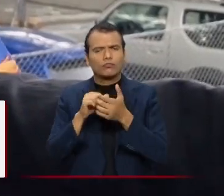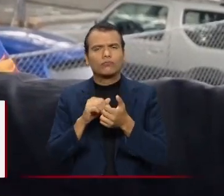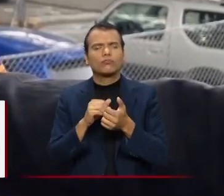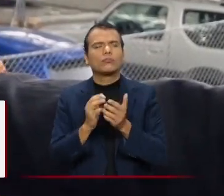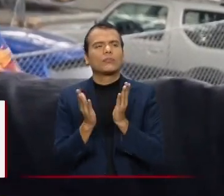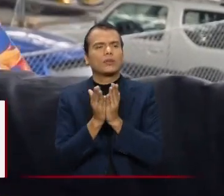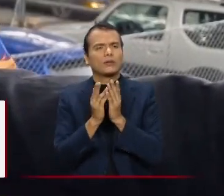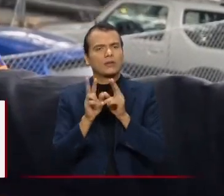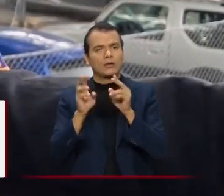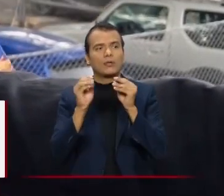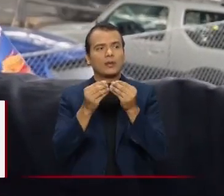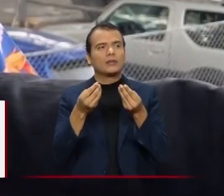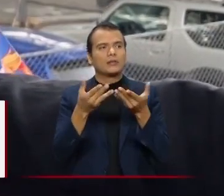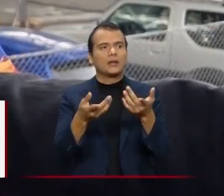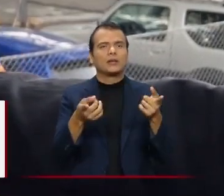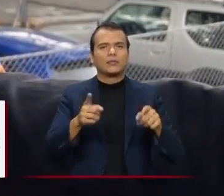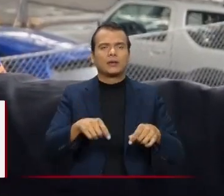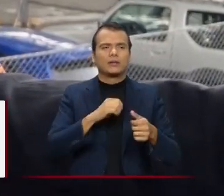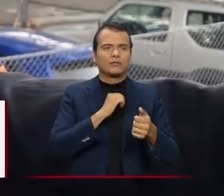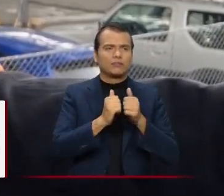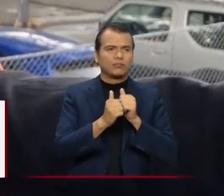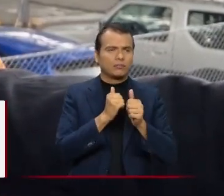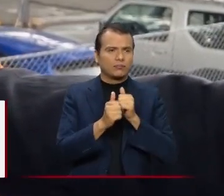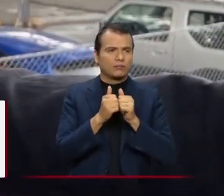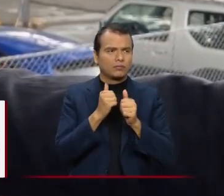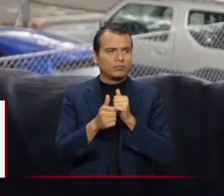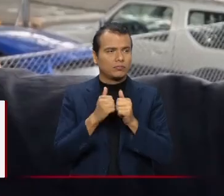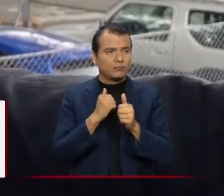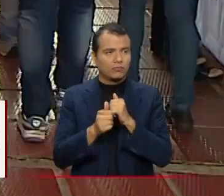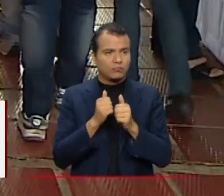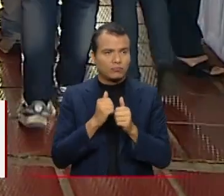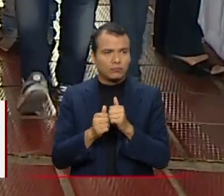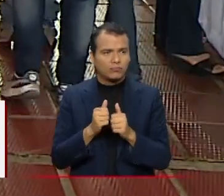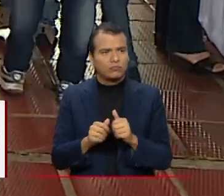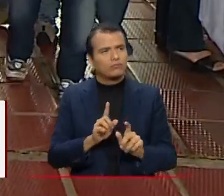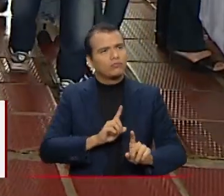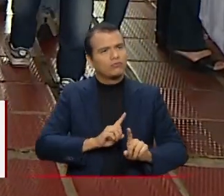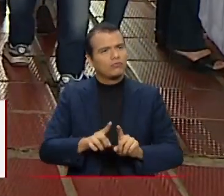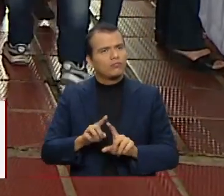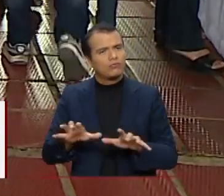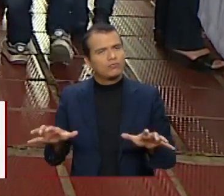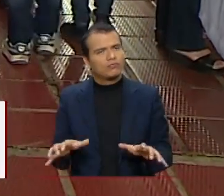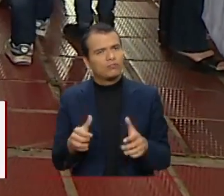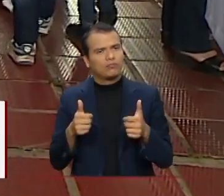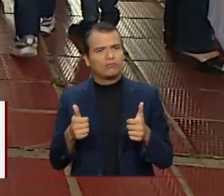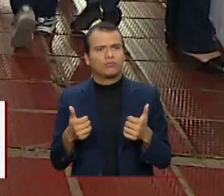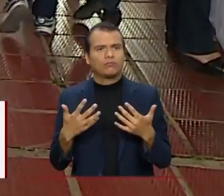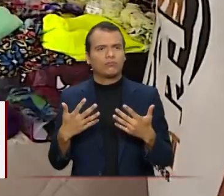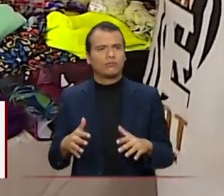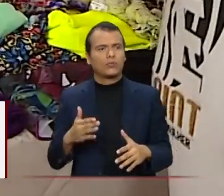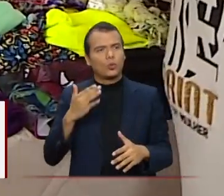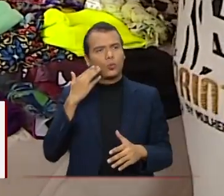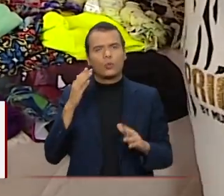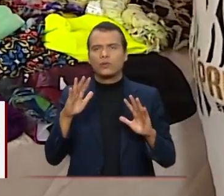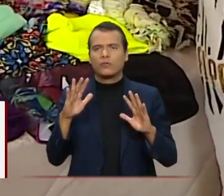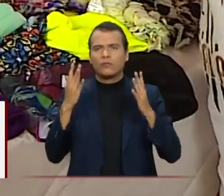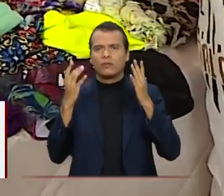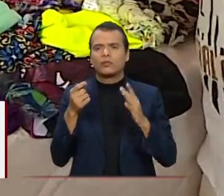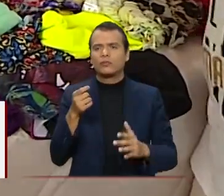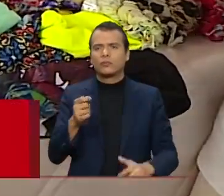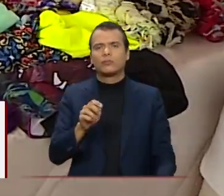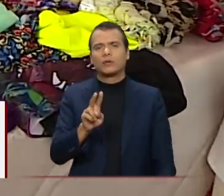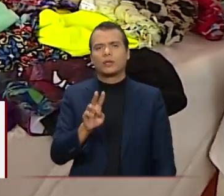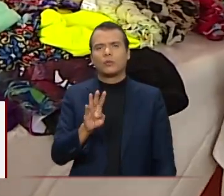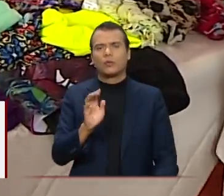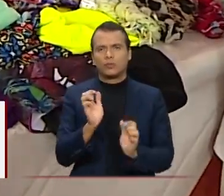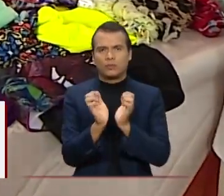donde todos los integrantes hacemos como especie de actividades. Este festival se llevará a cabo el viernes 24 de mayo